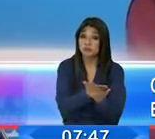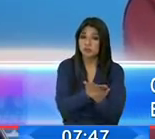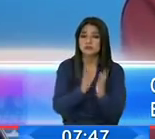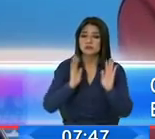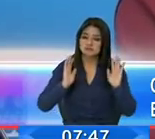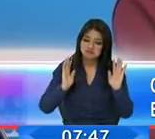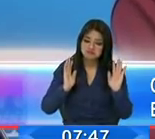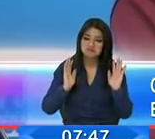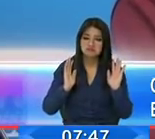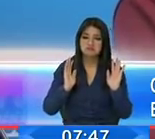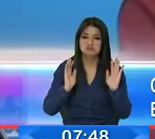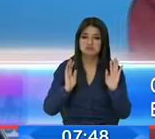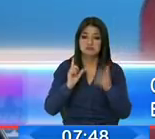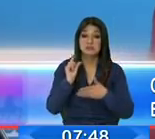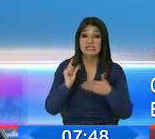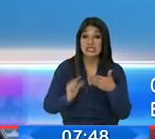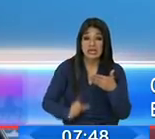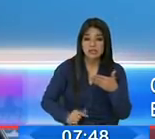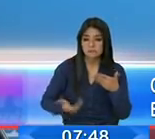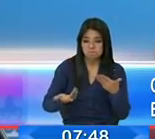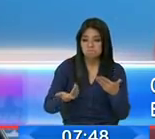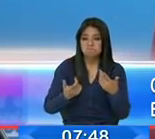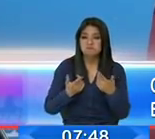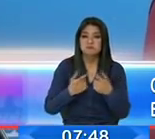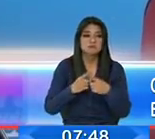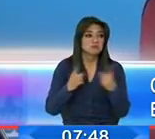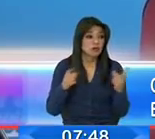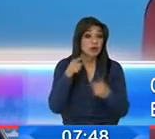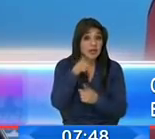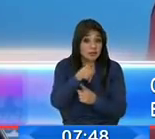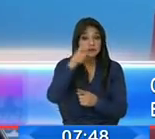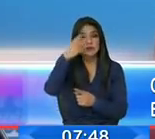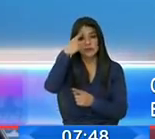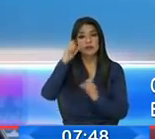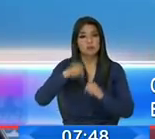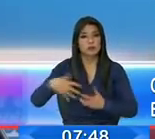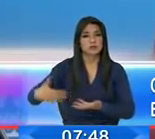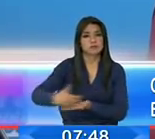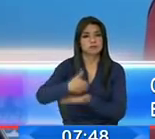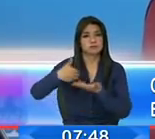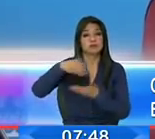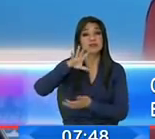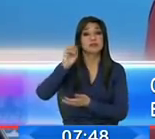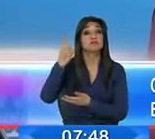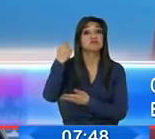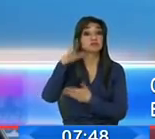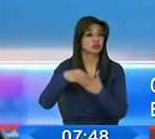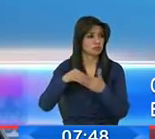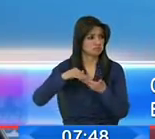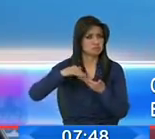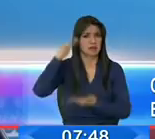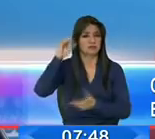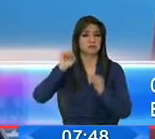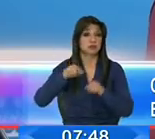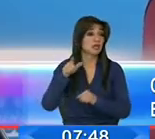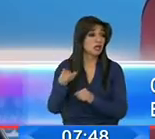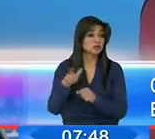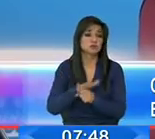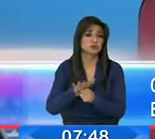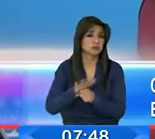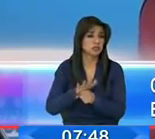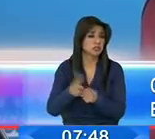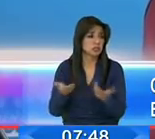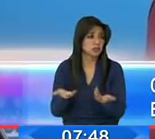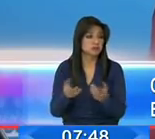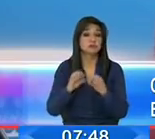independientemente del detalle de ellas, porque eso le permitiría al gobierno recaudar más de 500 millones, y eso creo que sería suficiente para